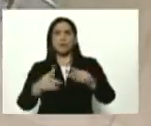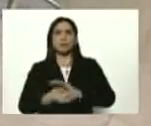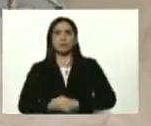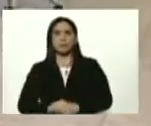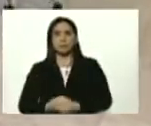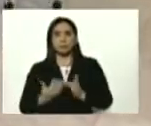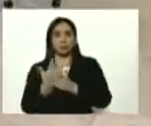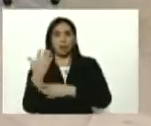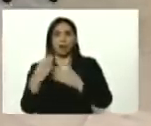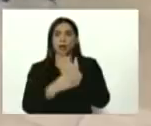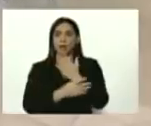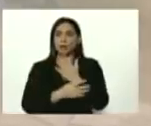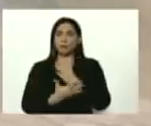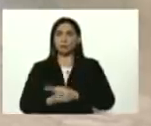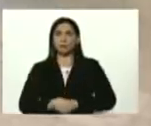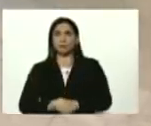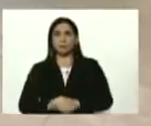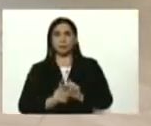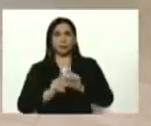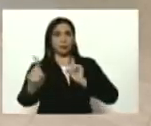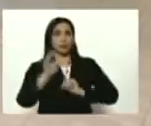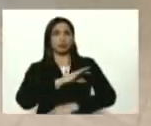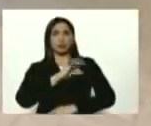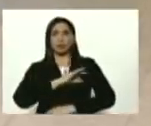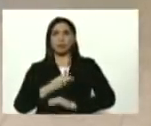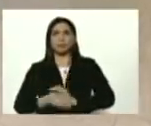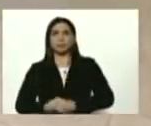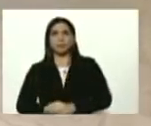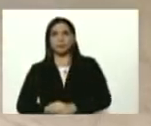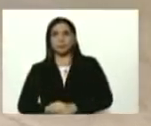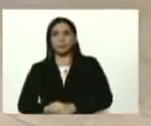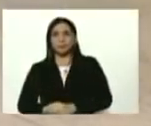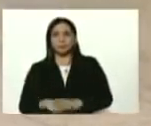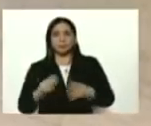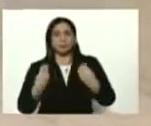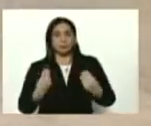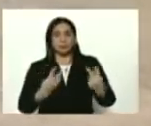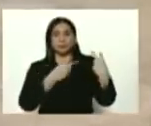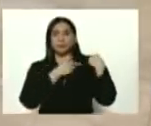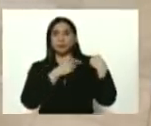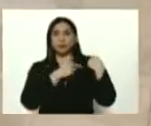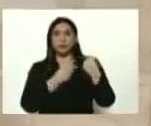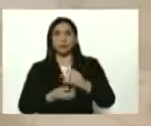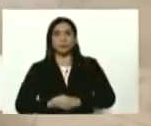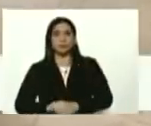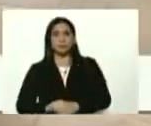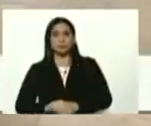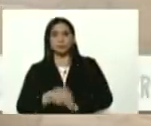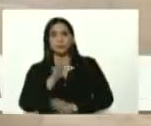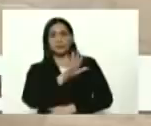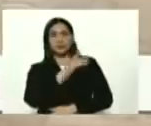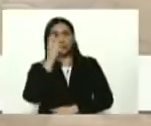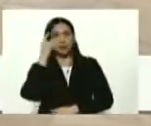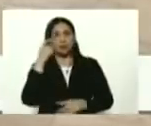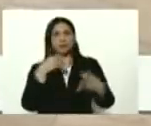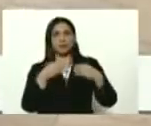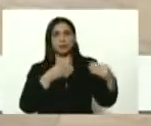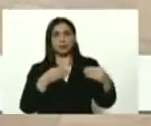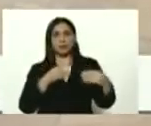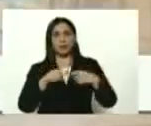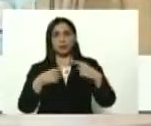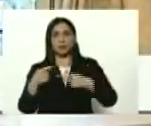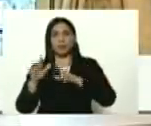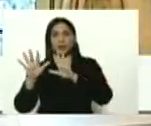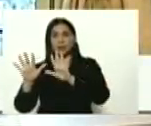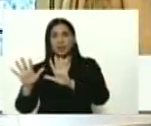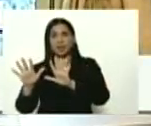Sus guantes, su distanciamiento social, con mucha responsabilidad. 5 días de flexibilización y después viene a